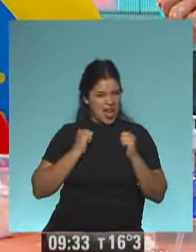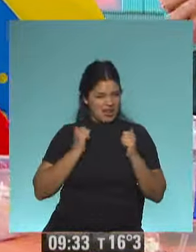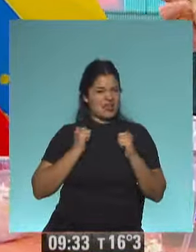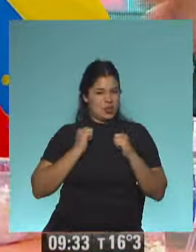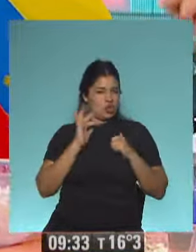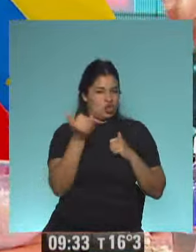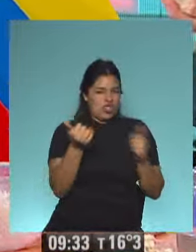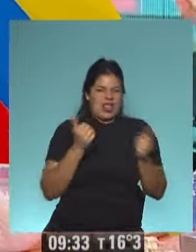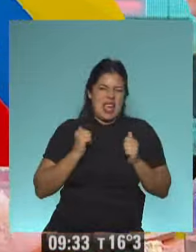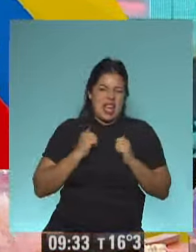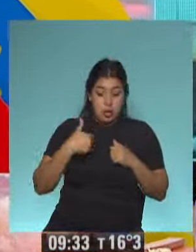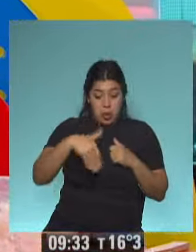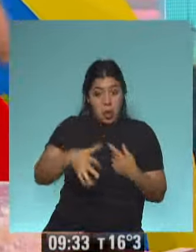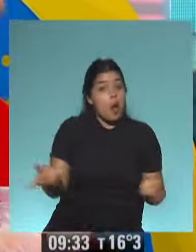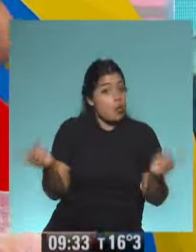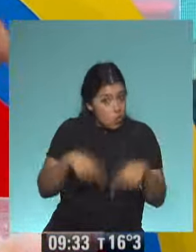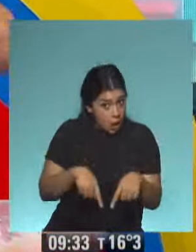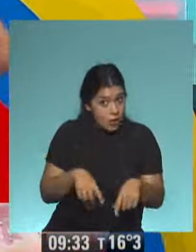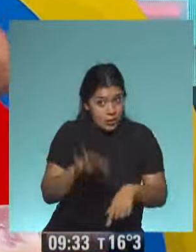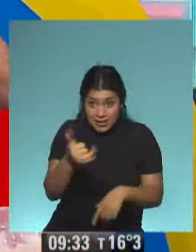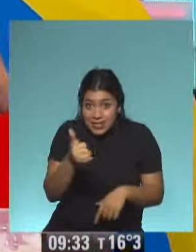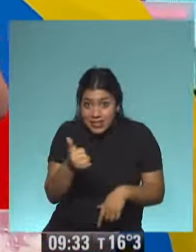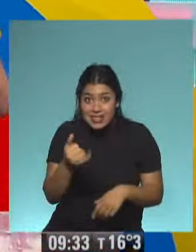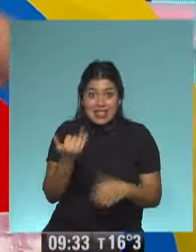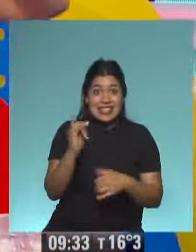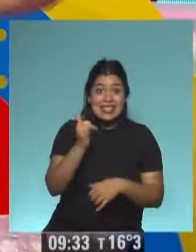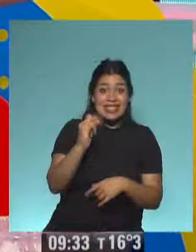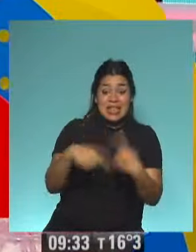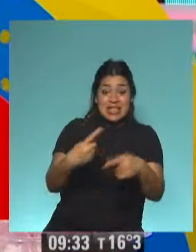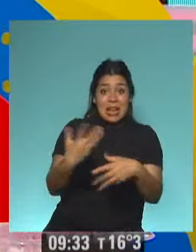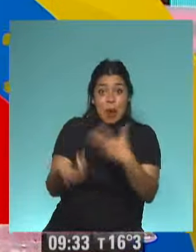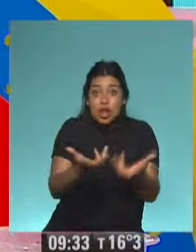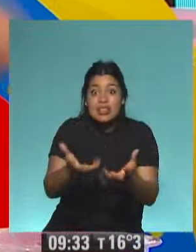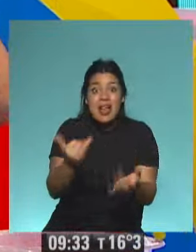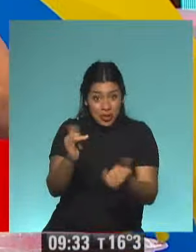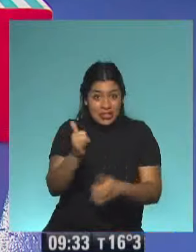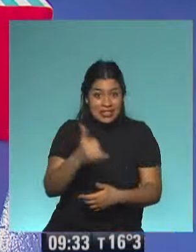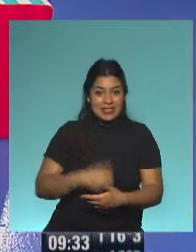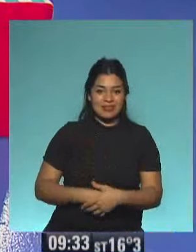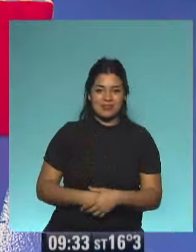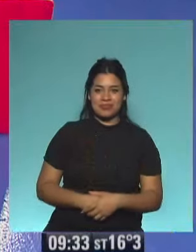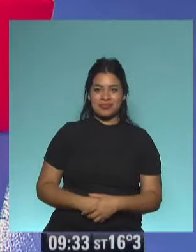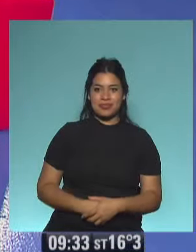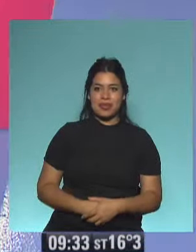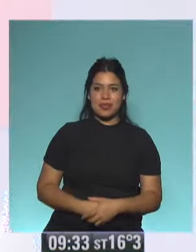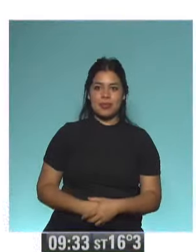a descansar sí. y después volvemos ah, bueno, con una sorpresa en la cocinando. Cocina. Acá seguimos educando que no la van a poder creer.